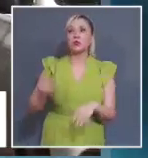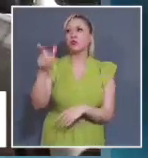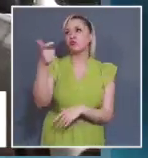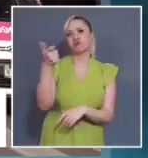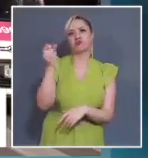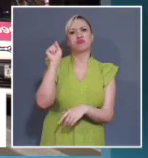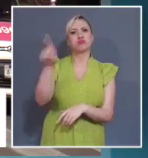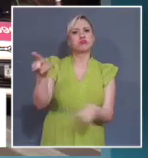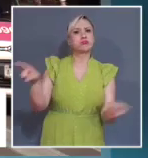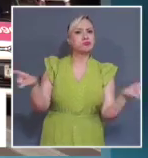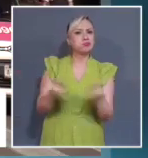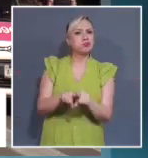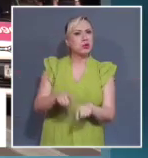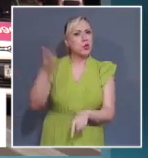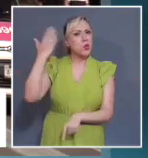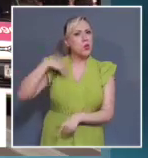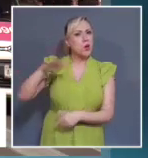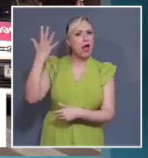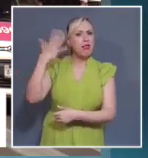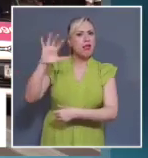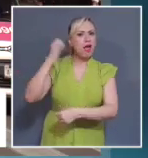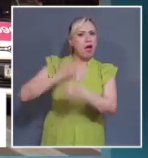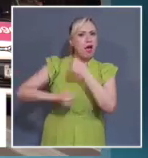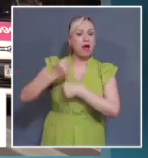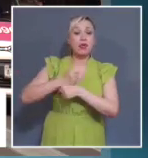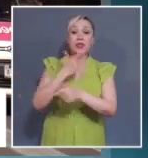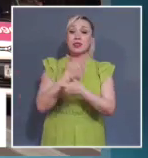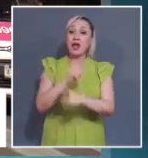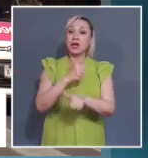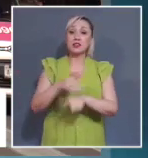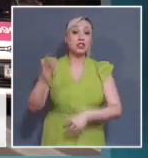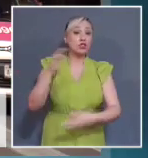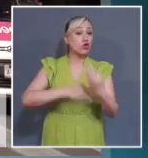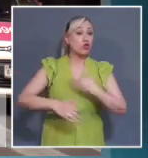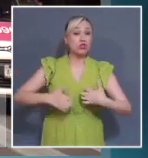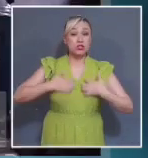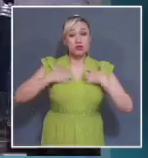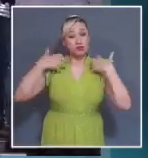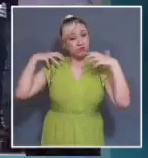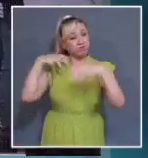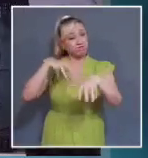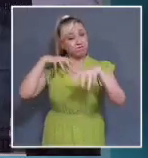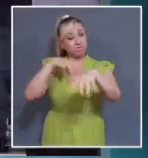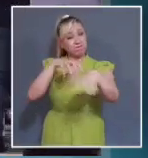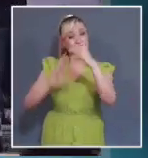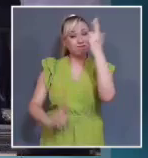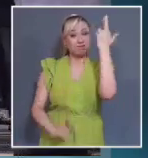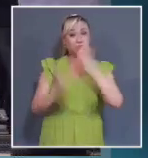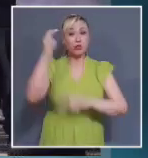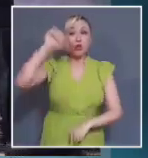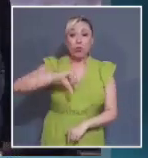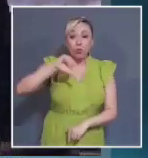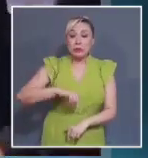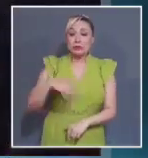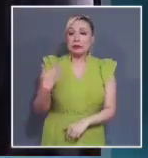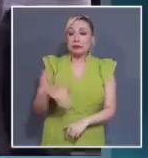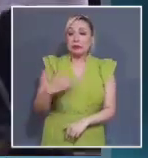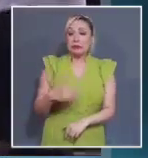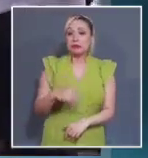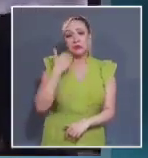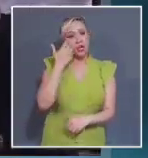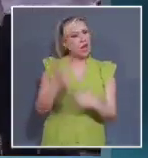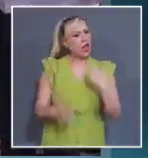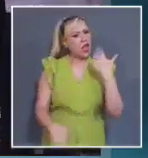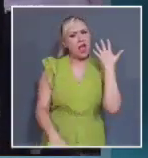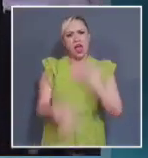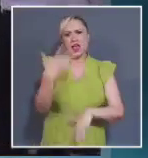ajusta desde hace 10 años. Solicitan que pase de 8.74 a 15 pesos, ello con el fin de evitar